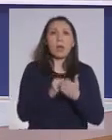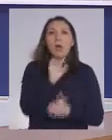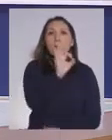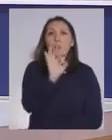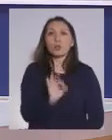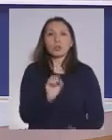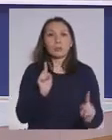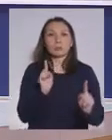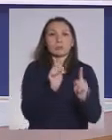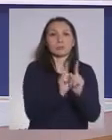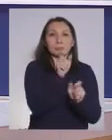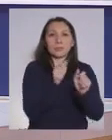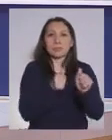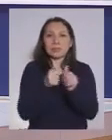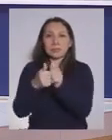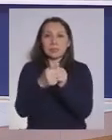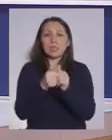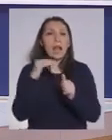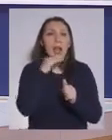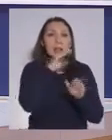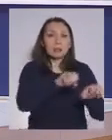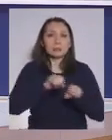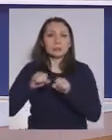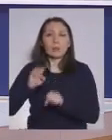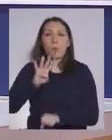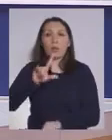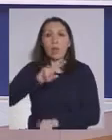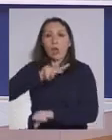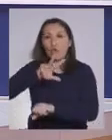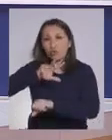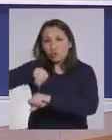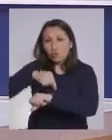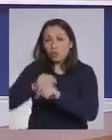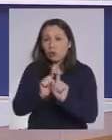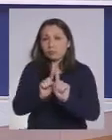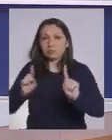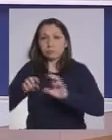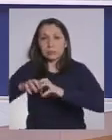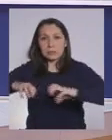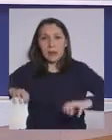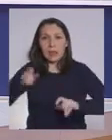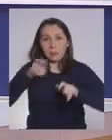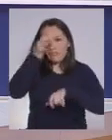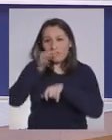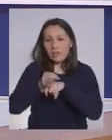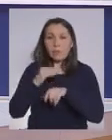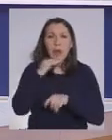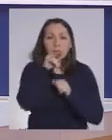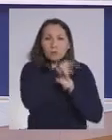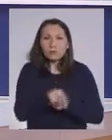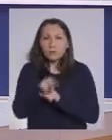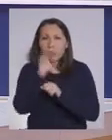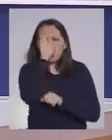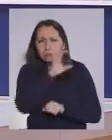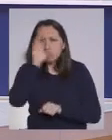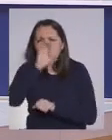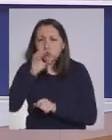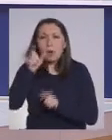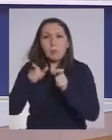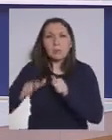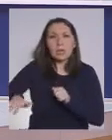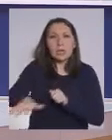de contactos estrechos que son identificados y aislados 48 horas y lo que mencionaba la subsecretaria recién esta vigilancia activa en